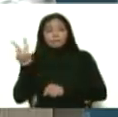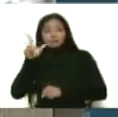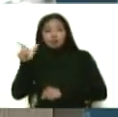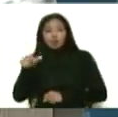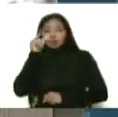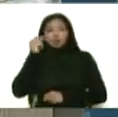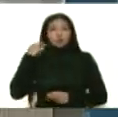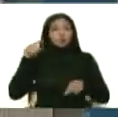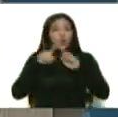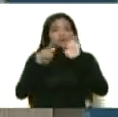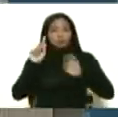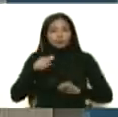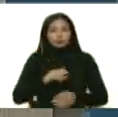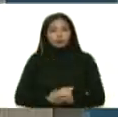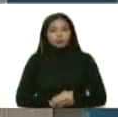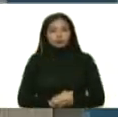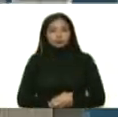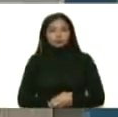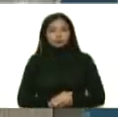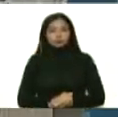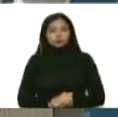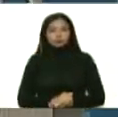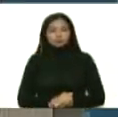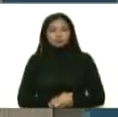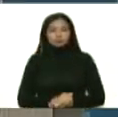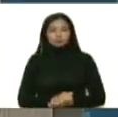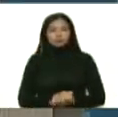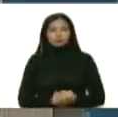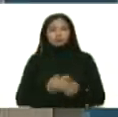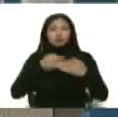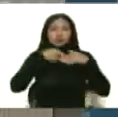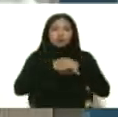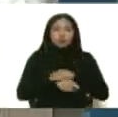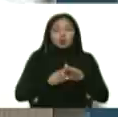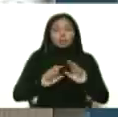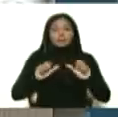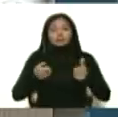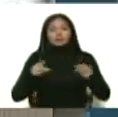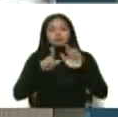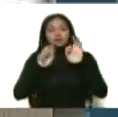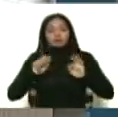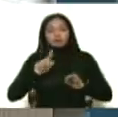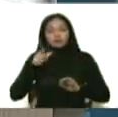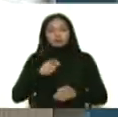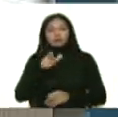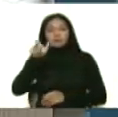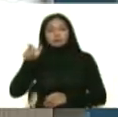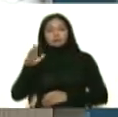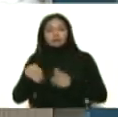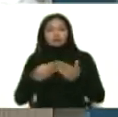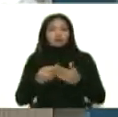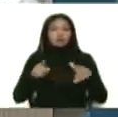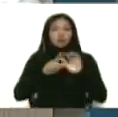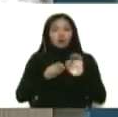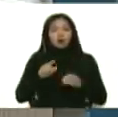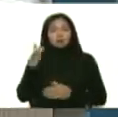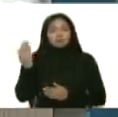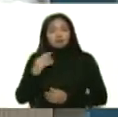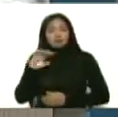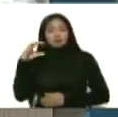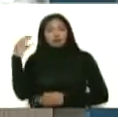a venezolanos por la penetración, por la entrada de personas que provienen de